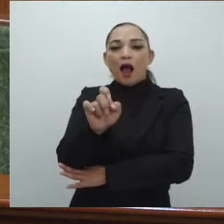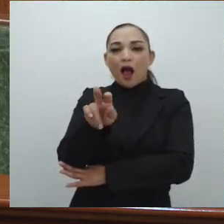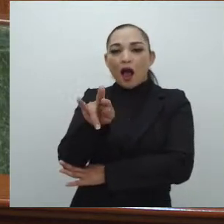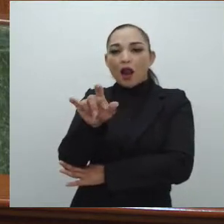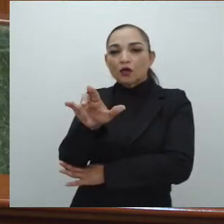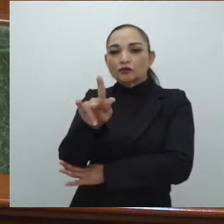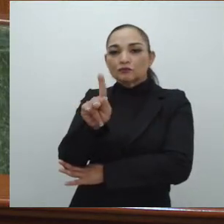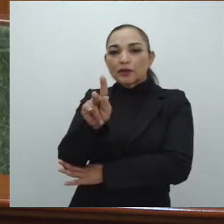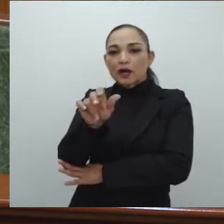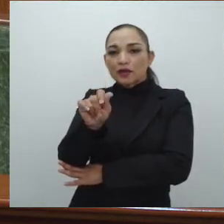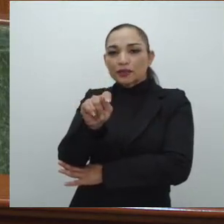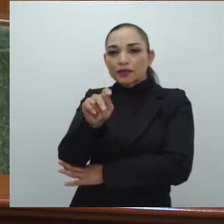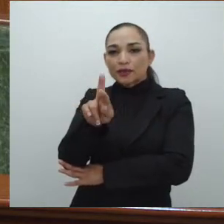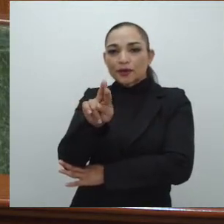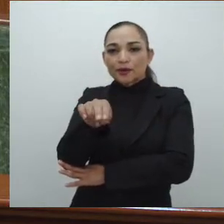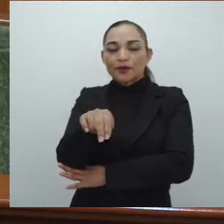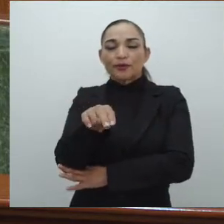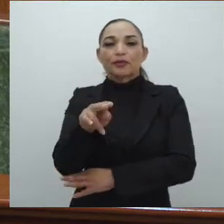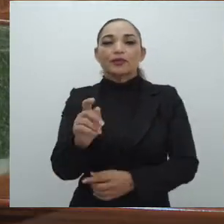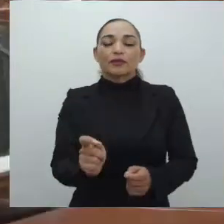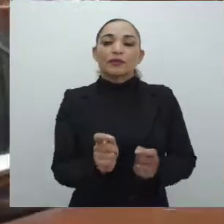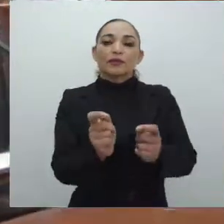voz.